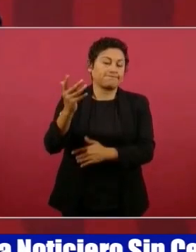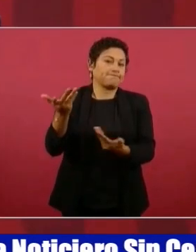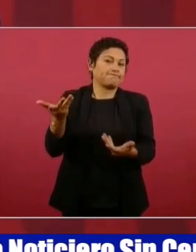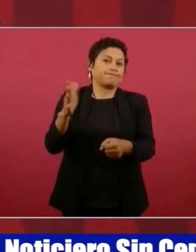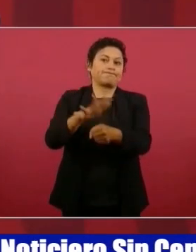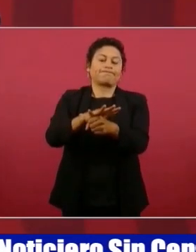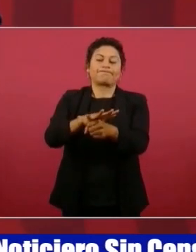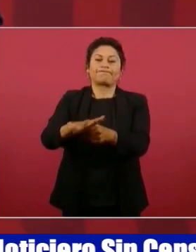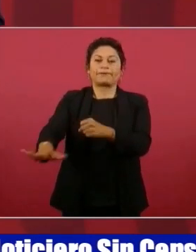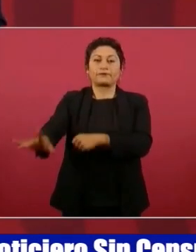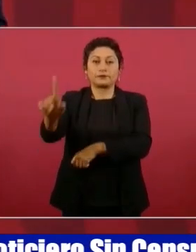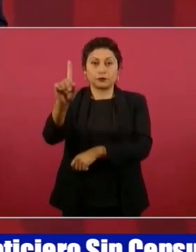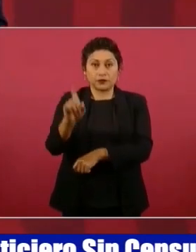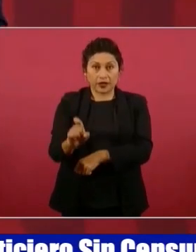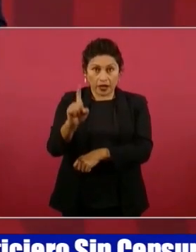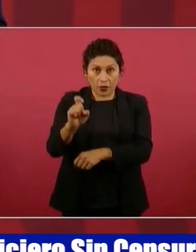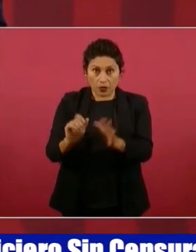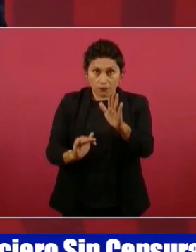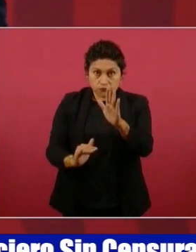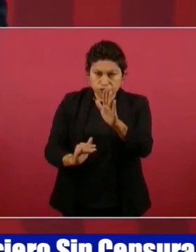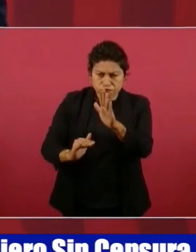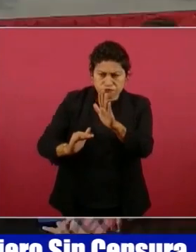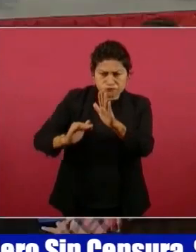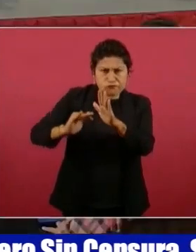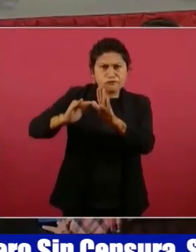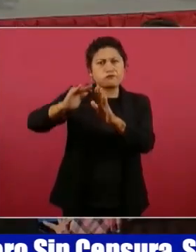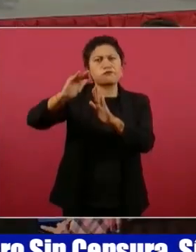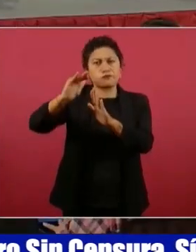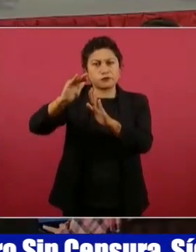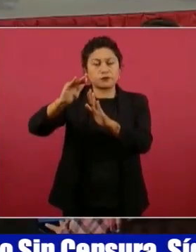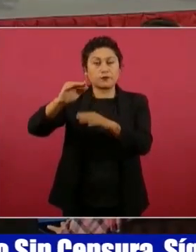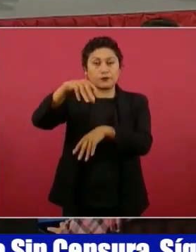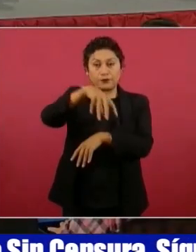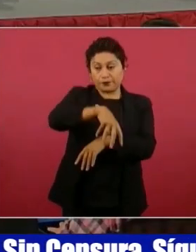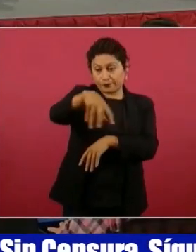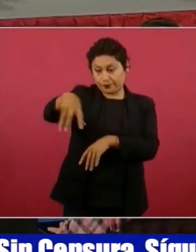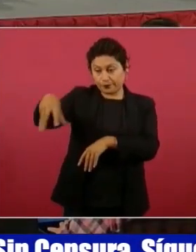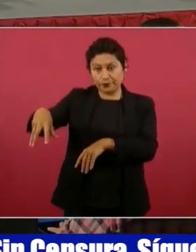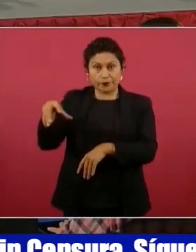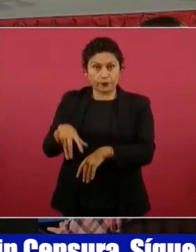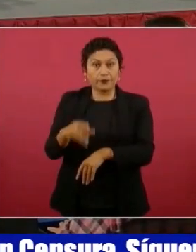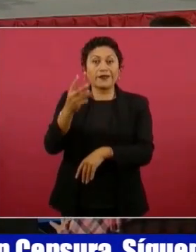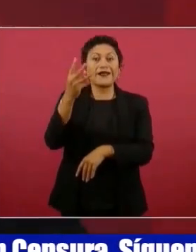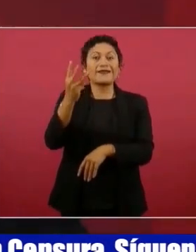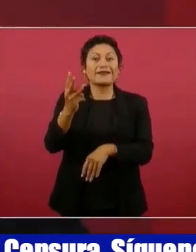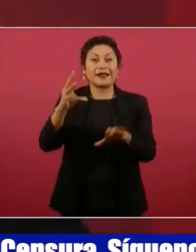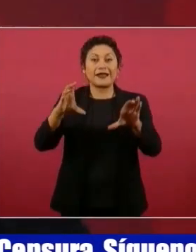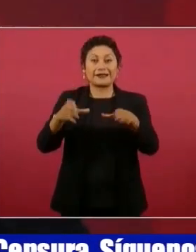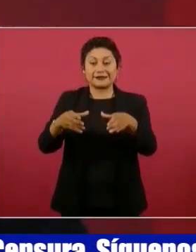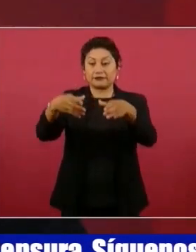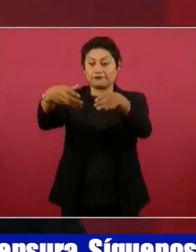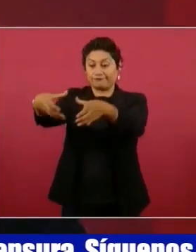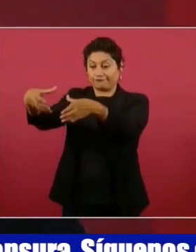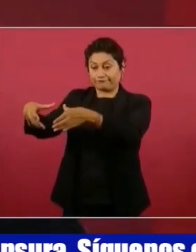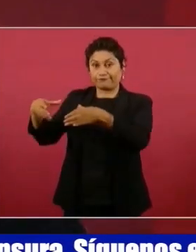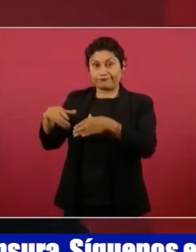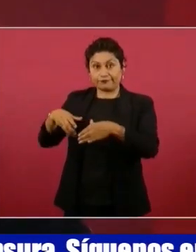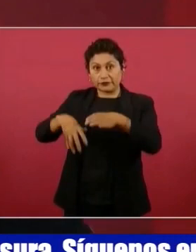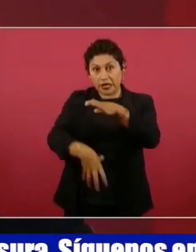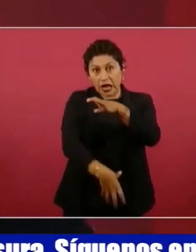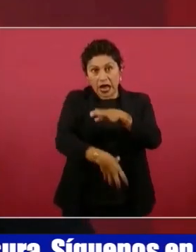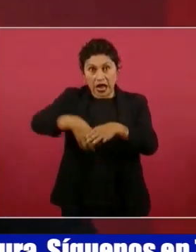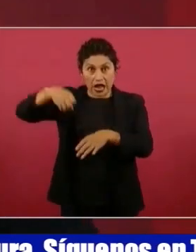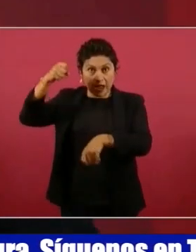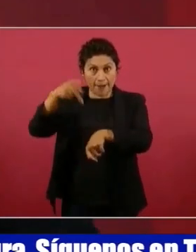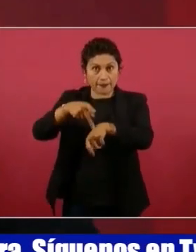inundó la mina o los 3 pozos donde estaban extrayendo carbón